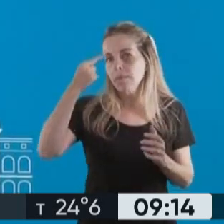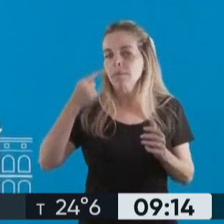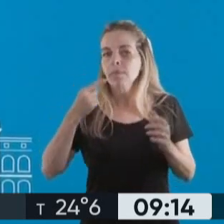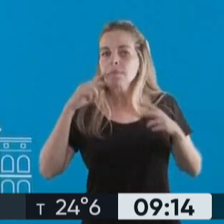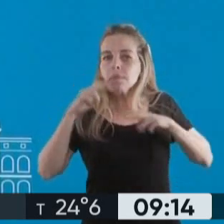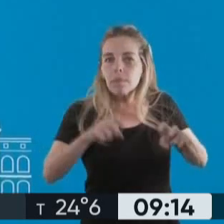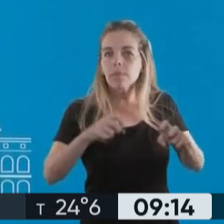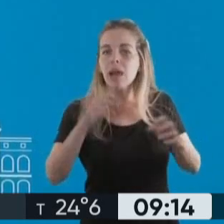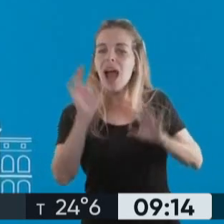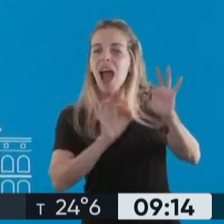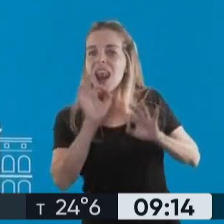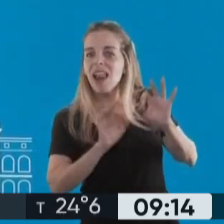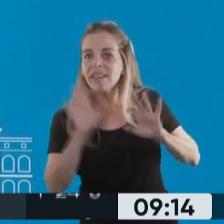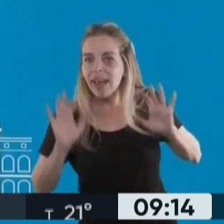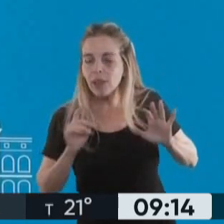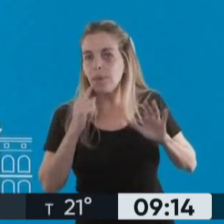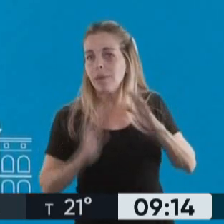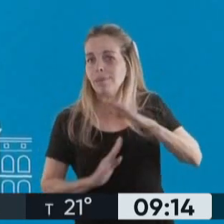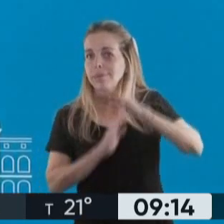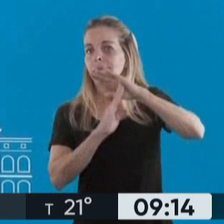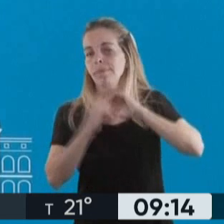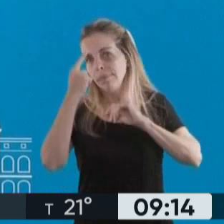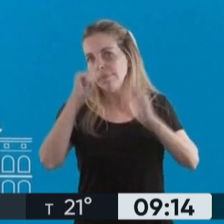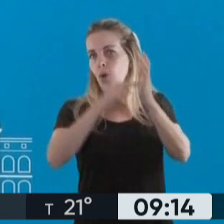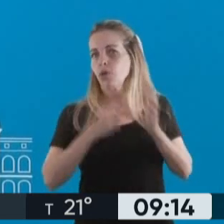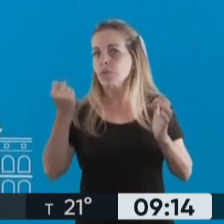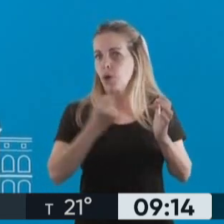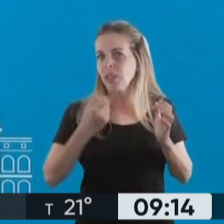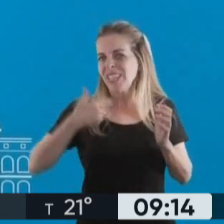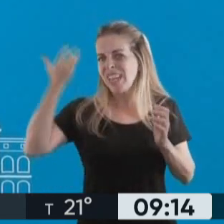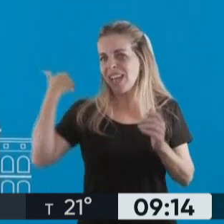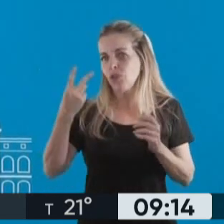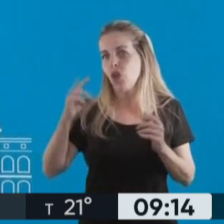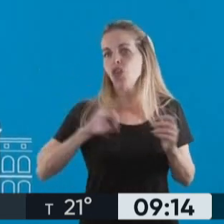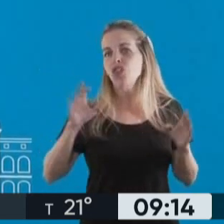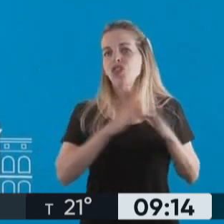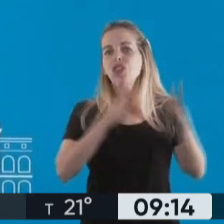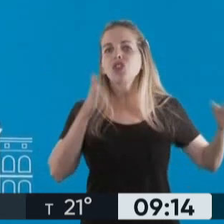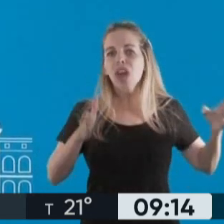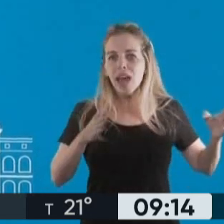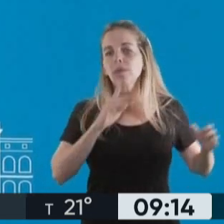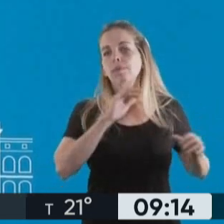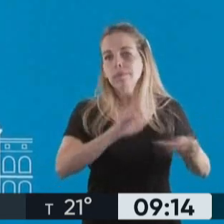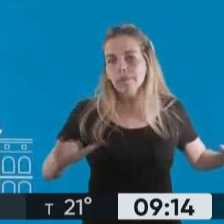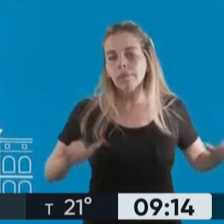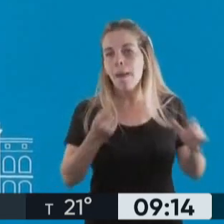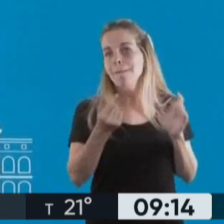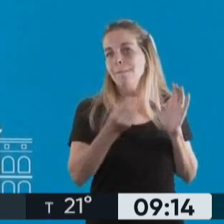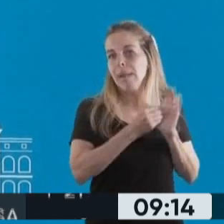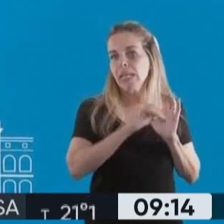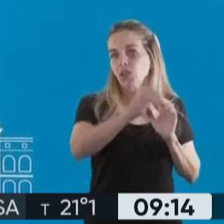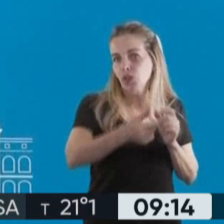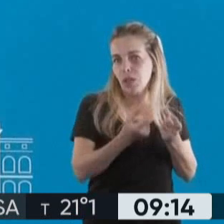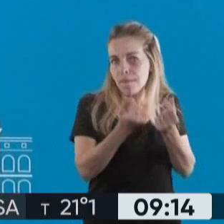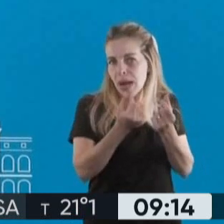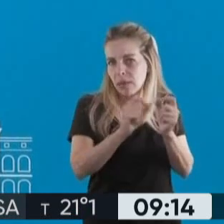para poner como prioridad, que lo ha sido y lo hemos repetido durante estos dos años, los precios y la inflación en el